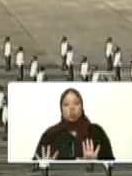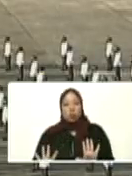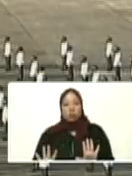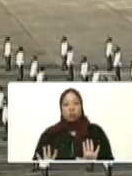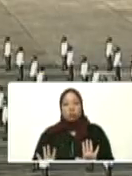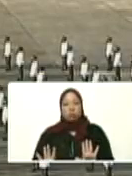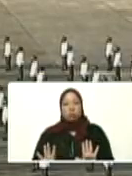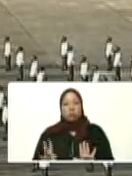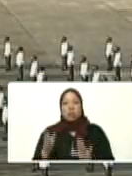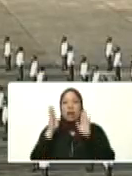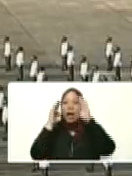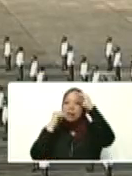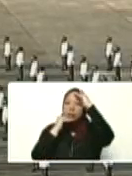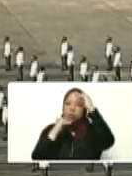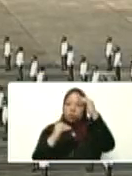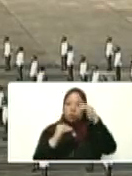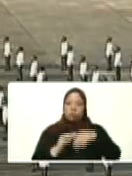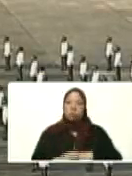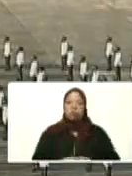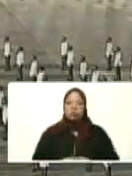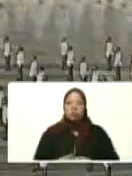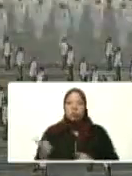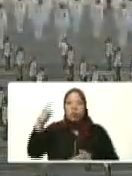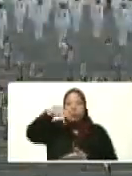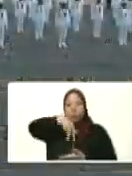¡Atención! ¡Ter!